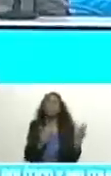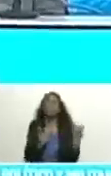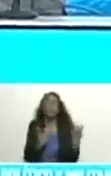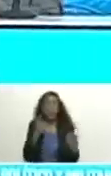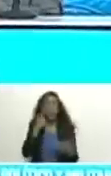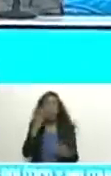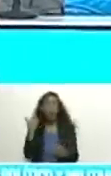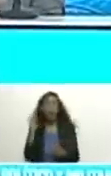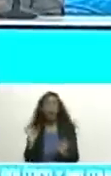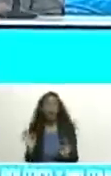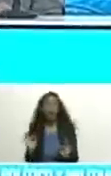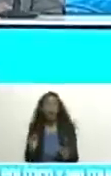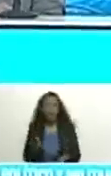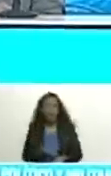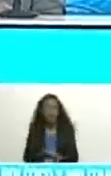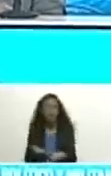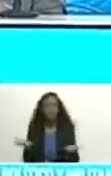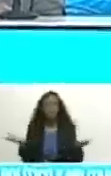el pueblo de Venezuela cedió